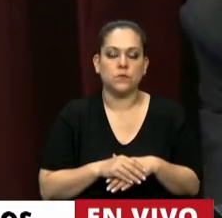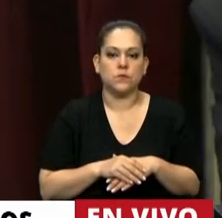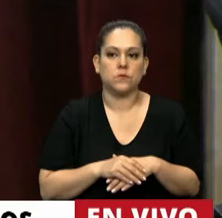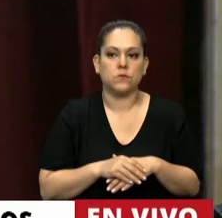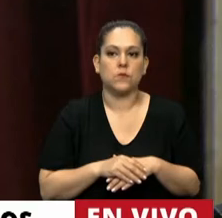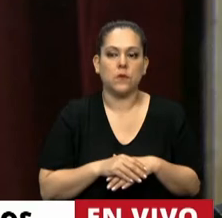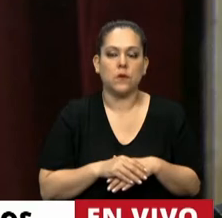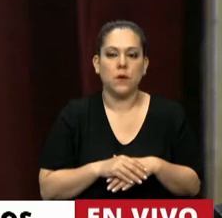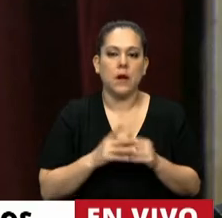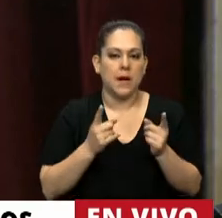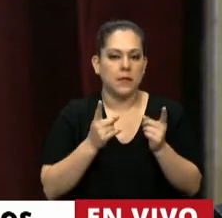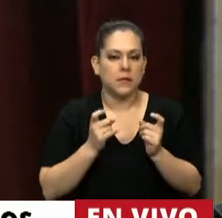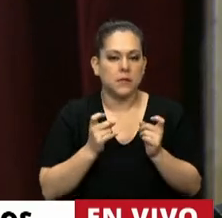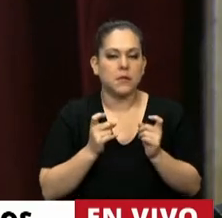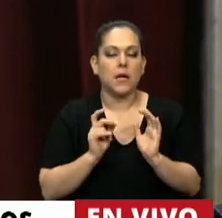Vamos a requerir